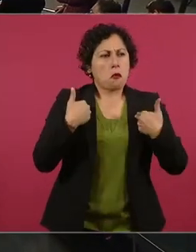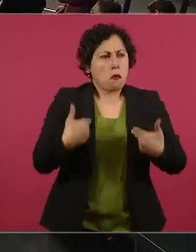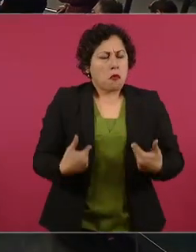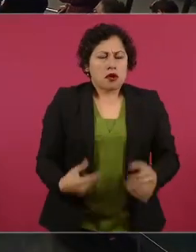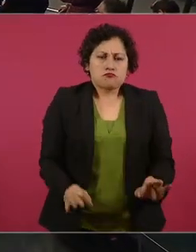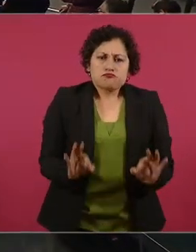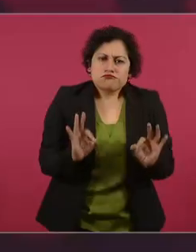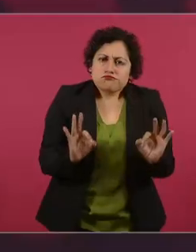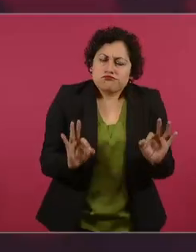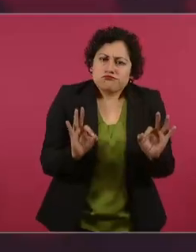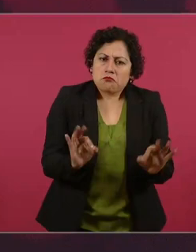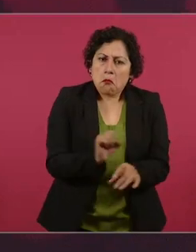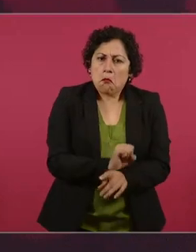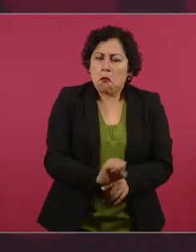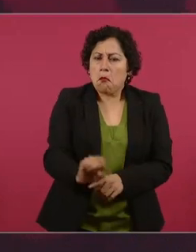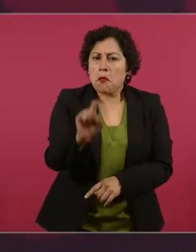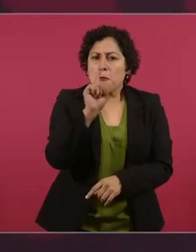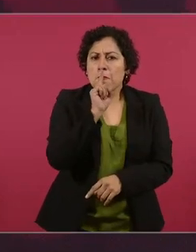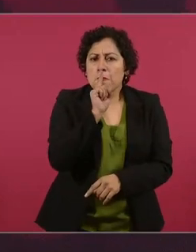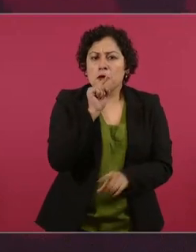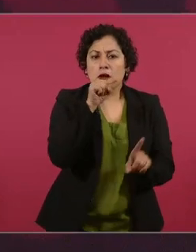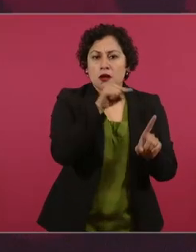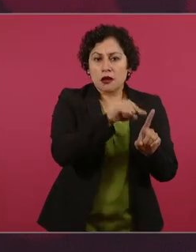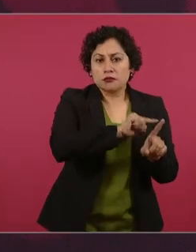pero estudió en Francia